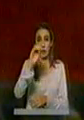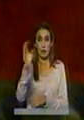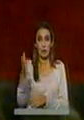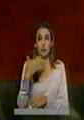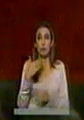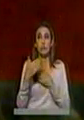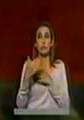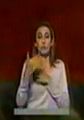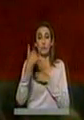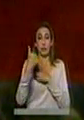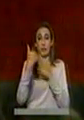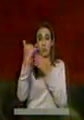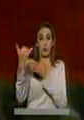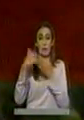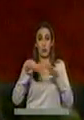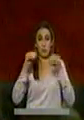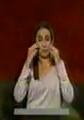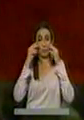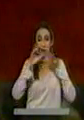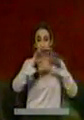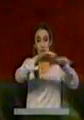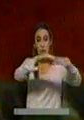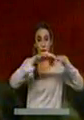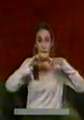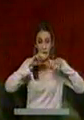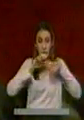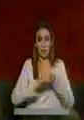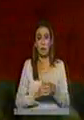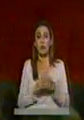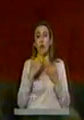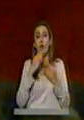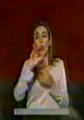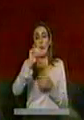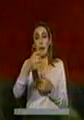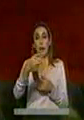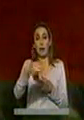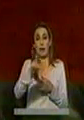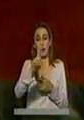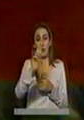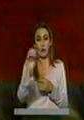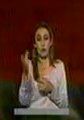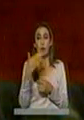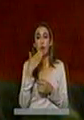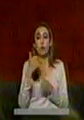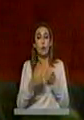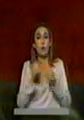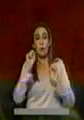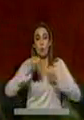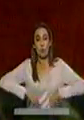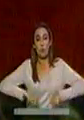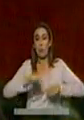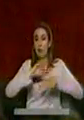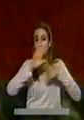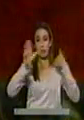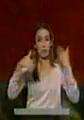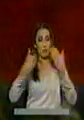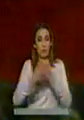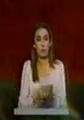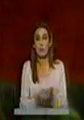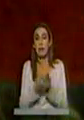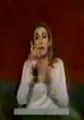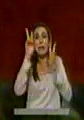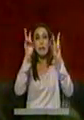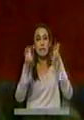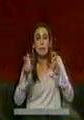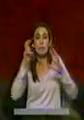es el turismo, es el agroturismo. Así es. Entonces, quiere decir que todas las posibilidades que tenemos en haciendas,